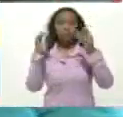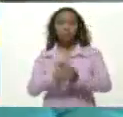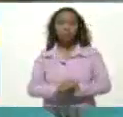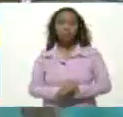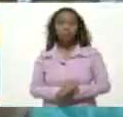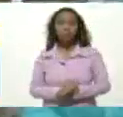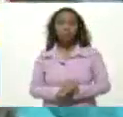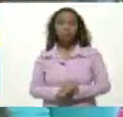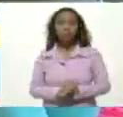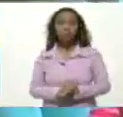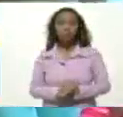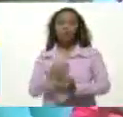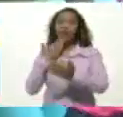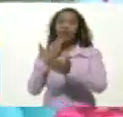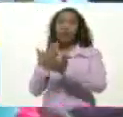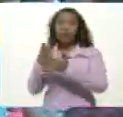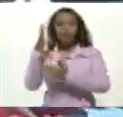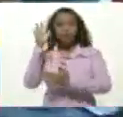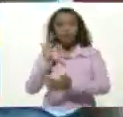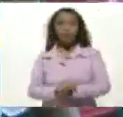Gracias, Zuliani.